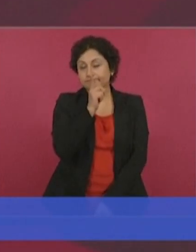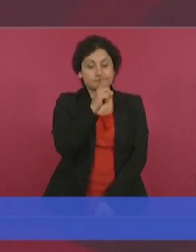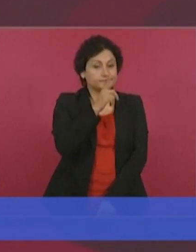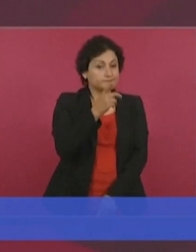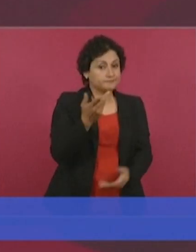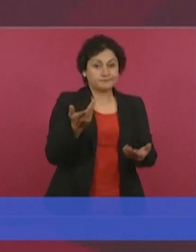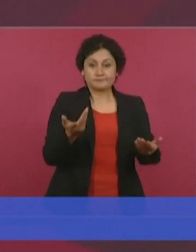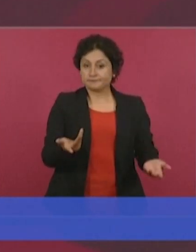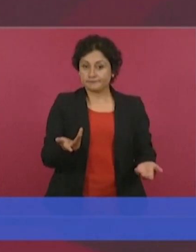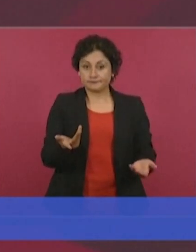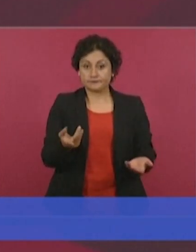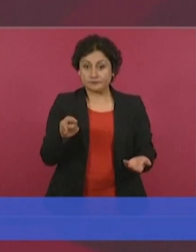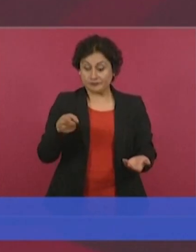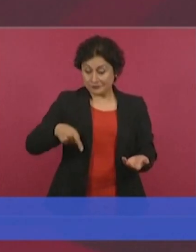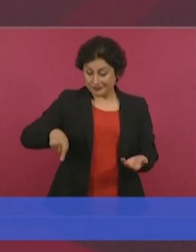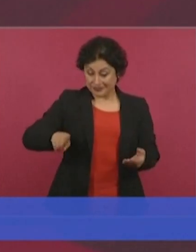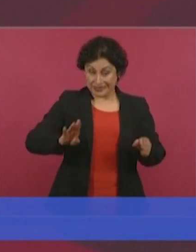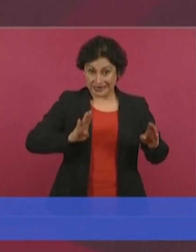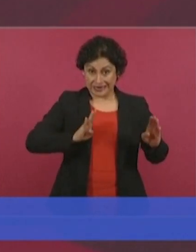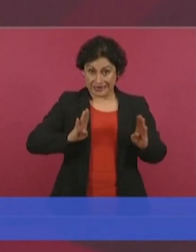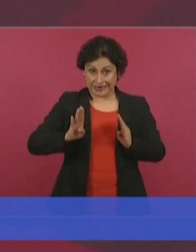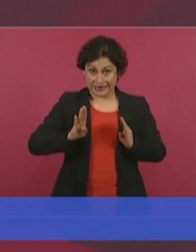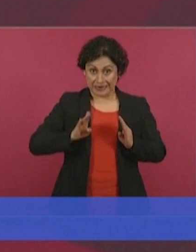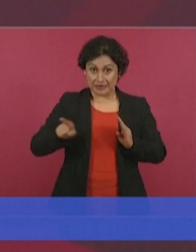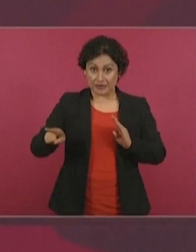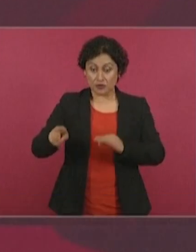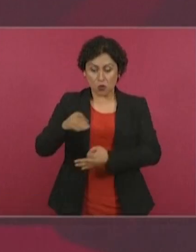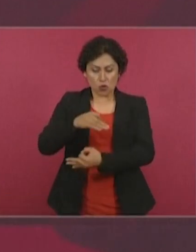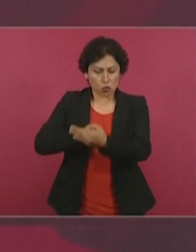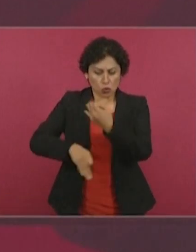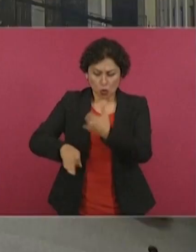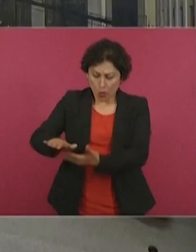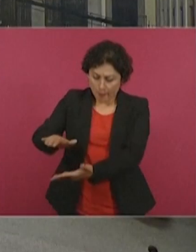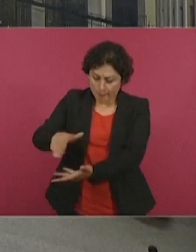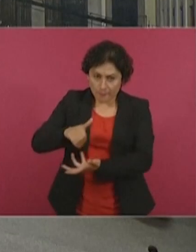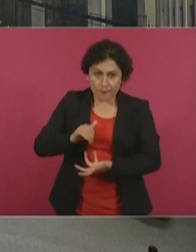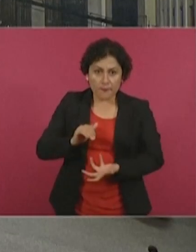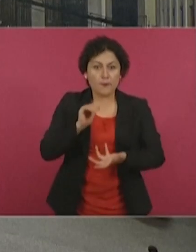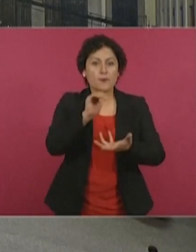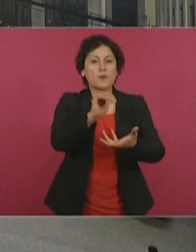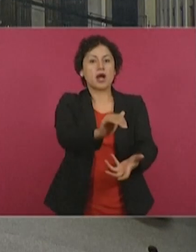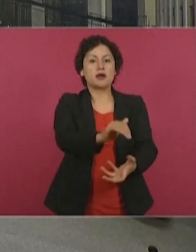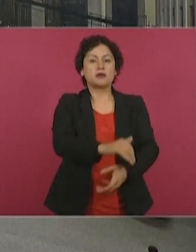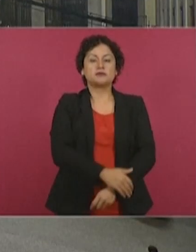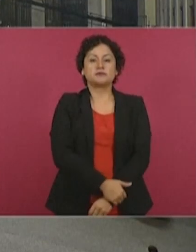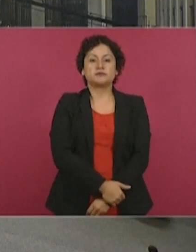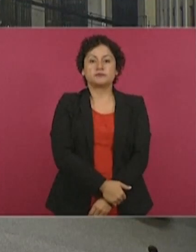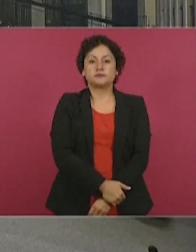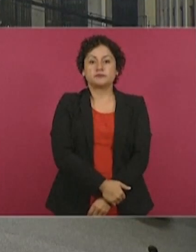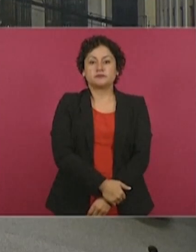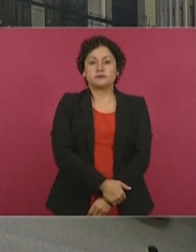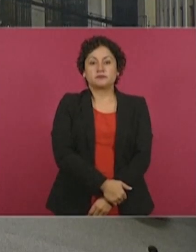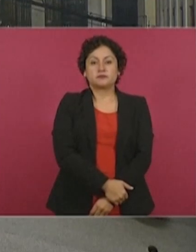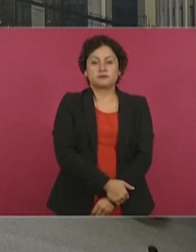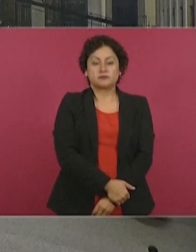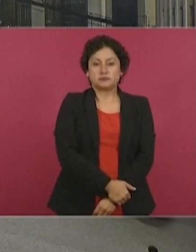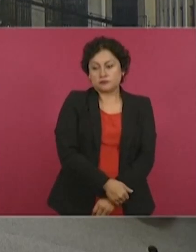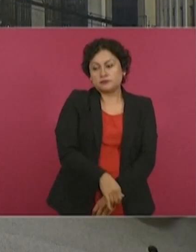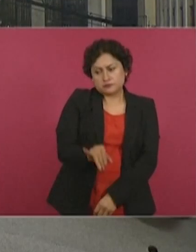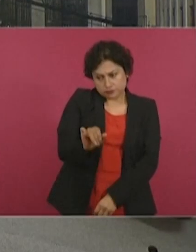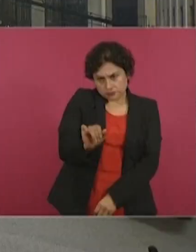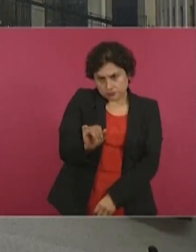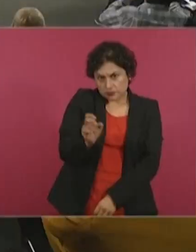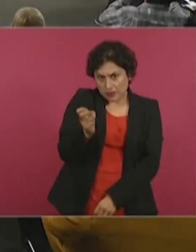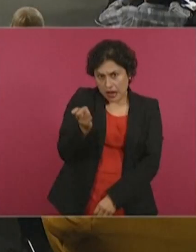El ejército entregó todo lo que tenía. ¿Y dieron a los padres ese documento que ellos pidieron a través del GIEI? Sí, se les va a